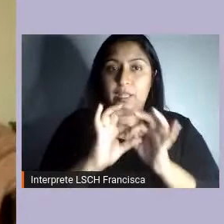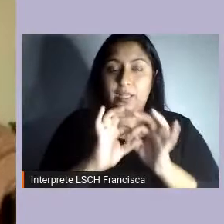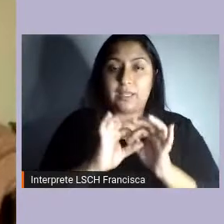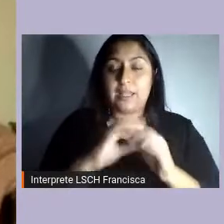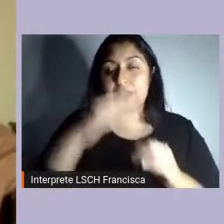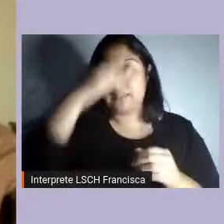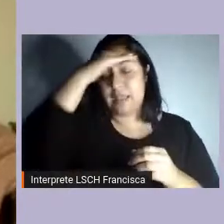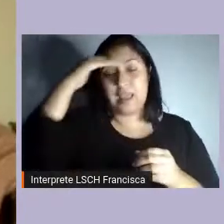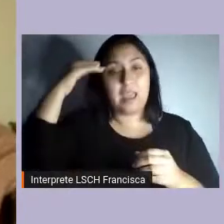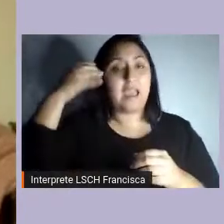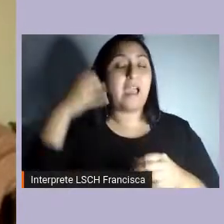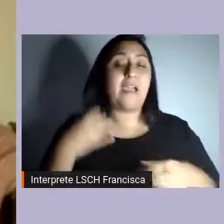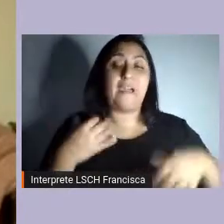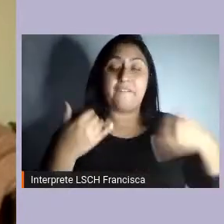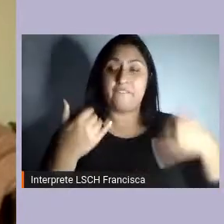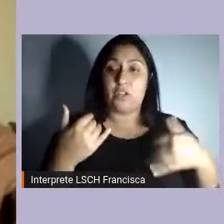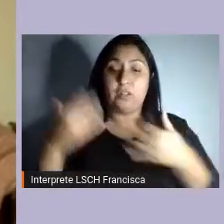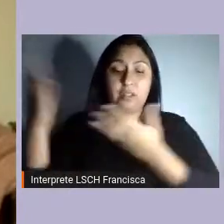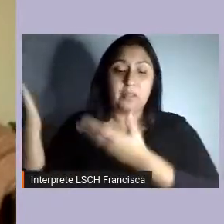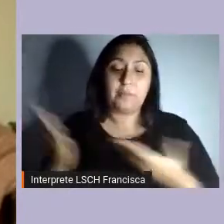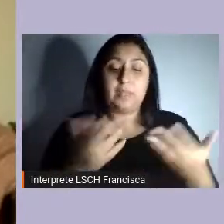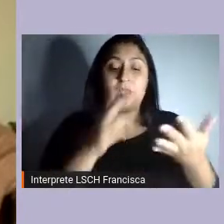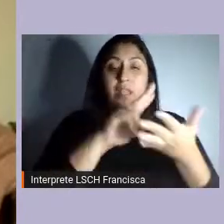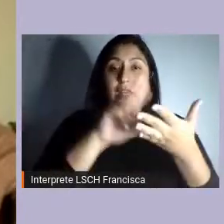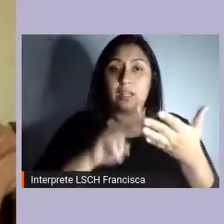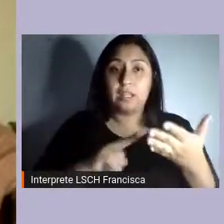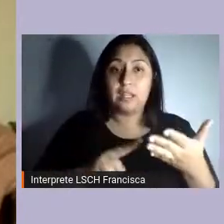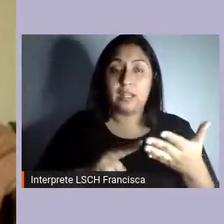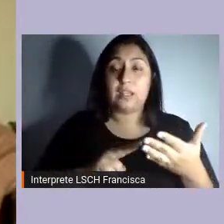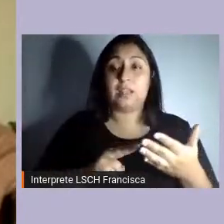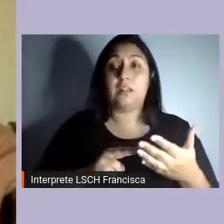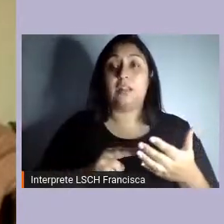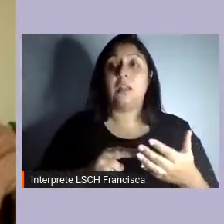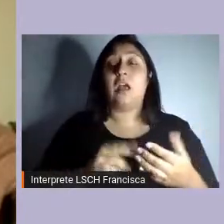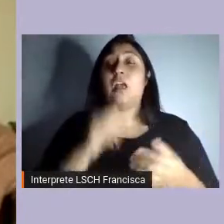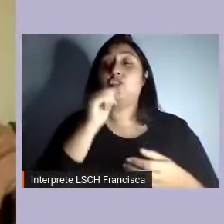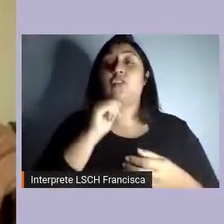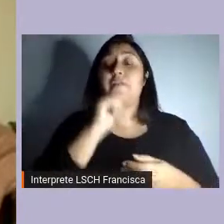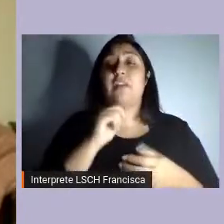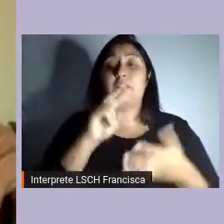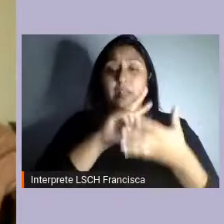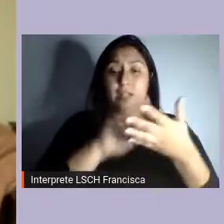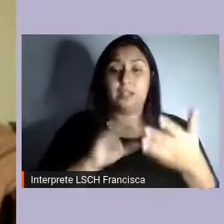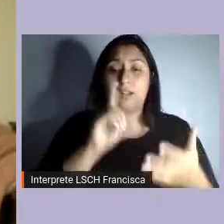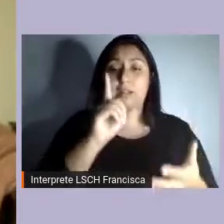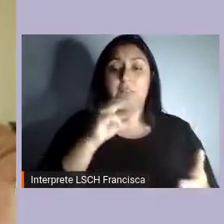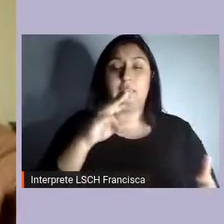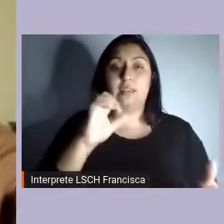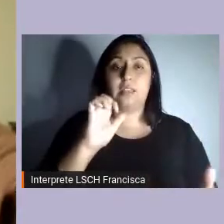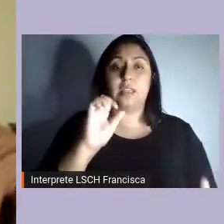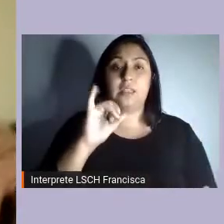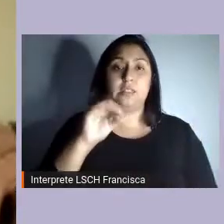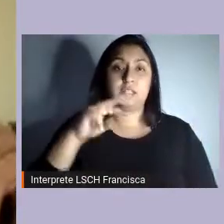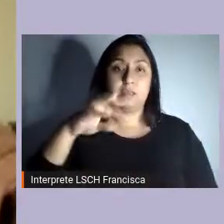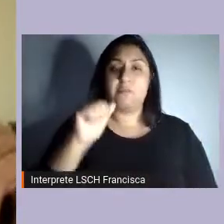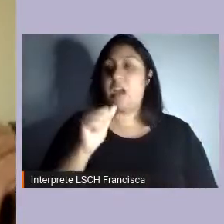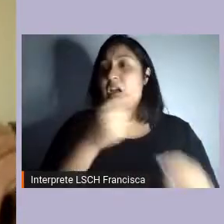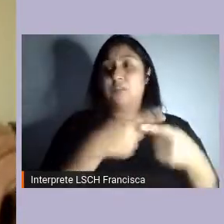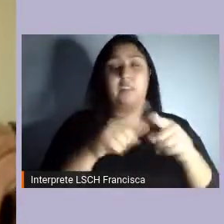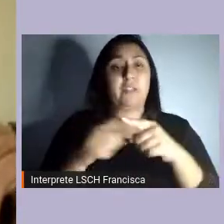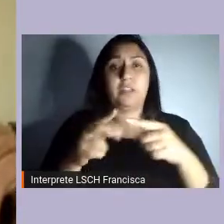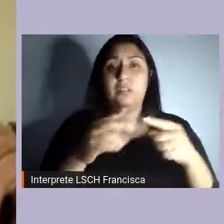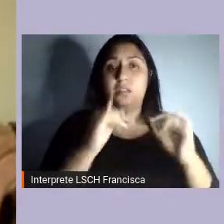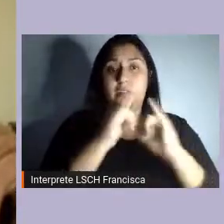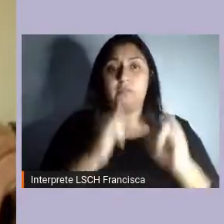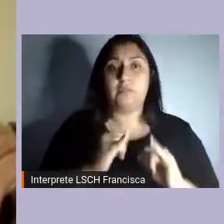Violeta, invitarles a leer, lo que no lo han hecho, sus décimas autobiografías en versos chilenos, en cualquier edición. Hay